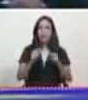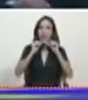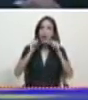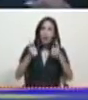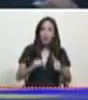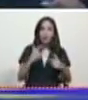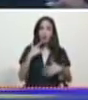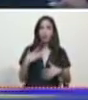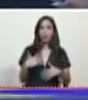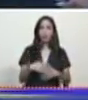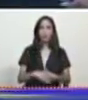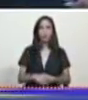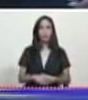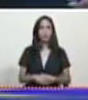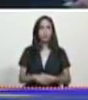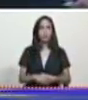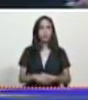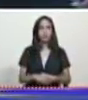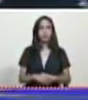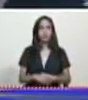artistas,